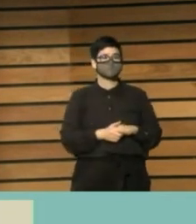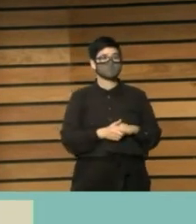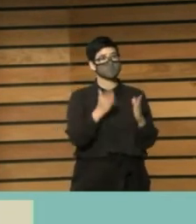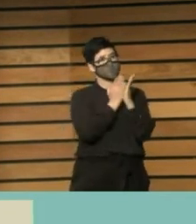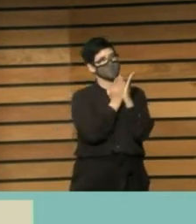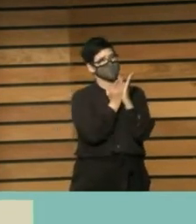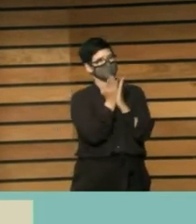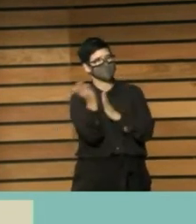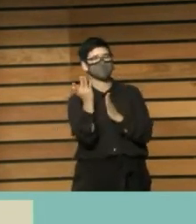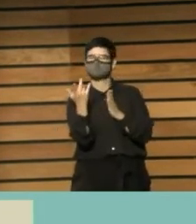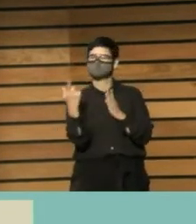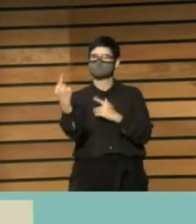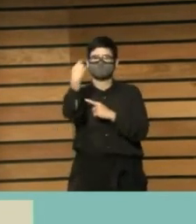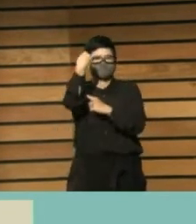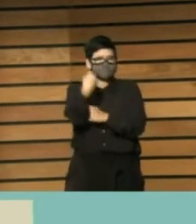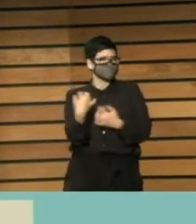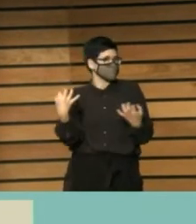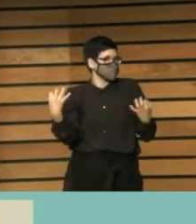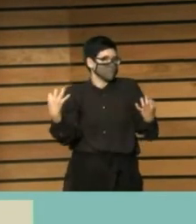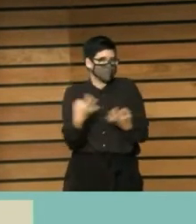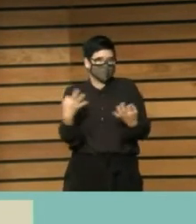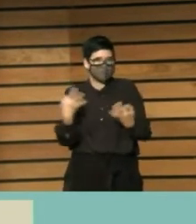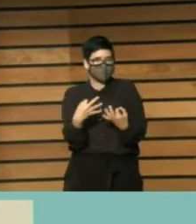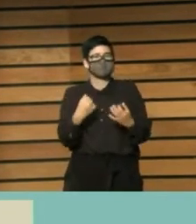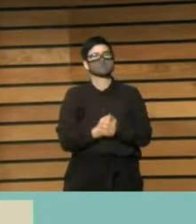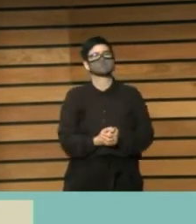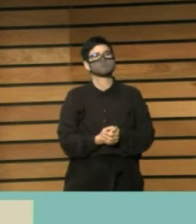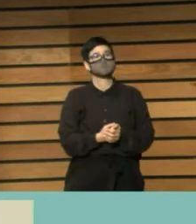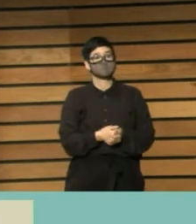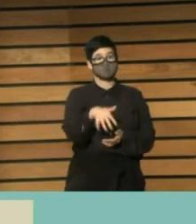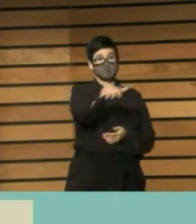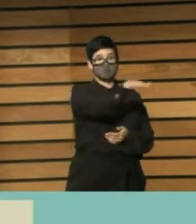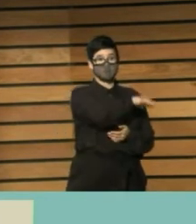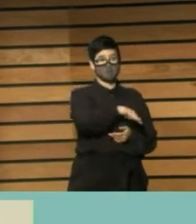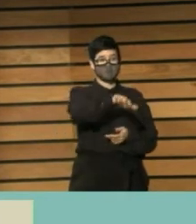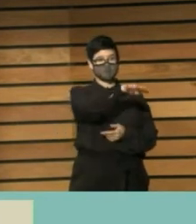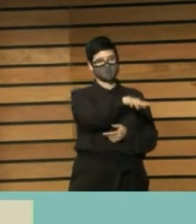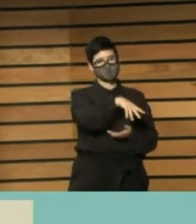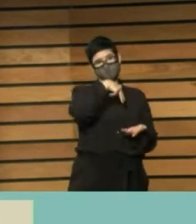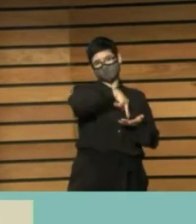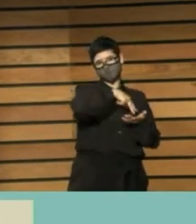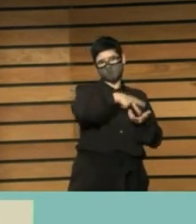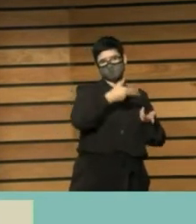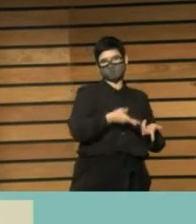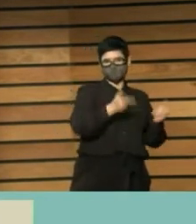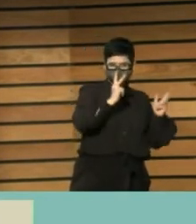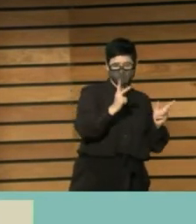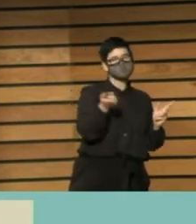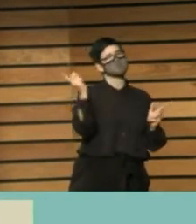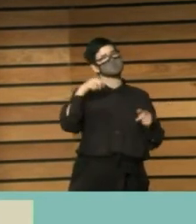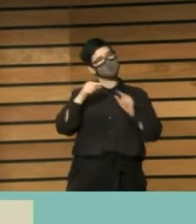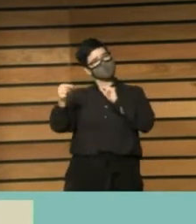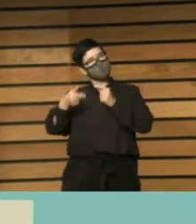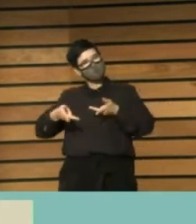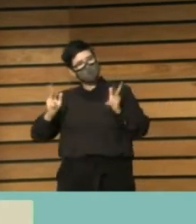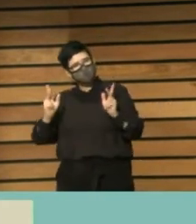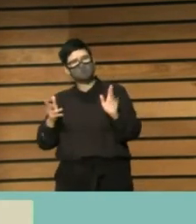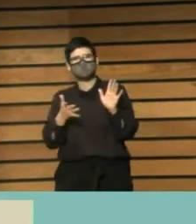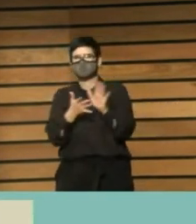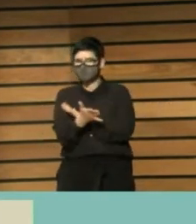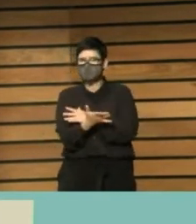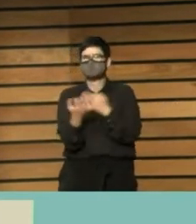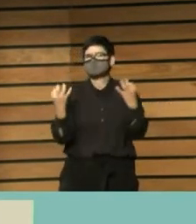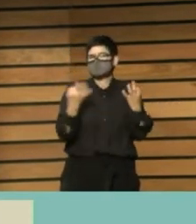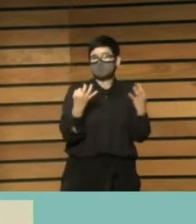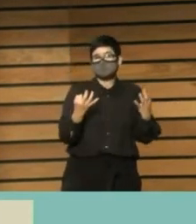la otra obligación que tenemos en estos momentos. Esto significa, por parte de nosotros como bibliotecarios, un cuidadoso trabajo